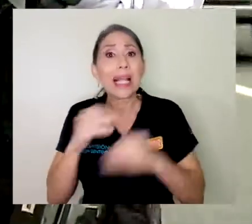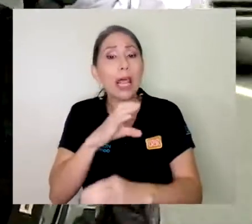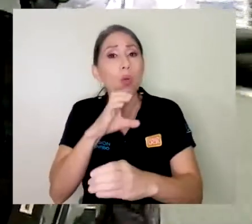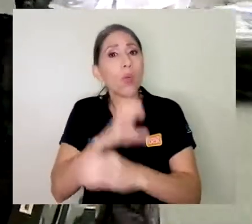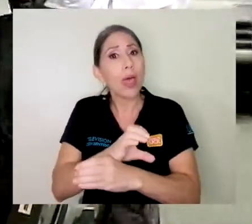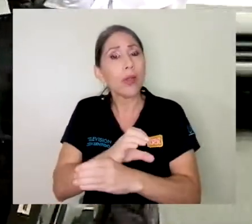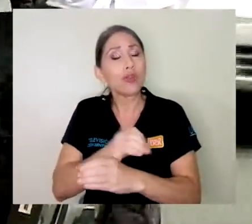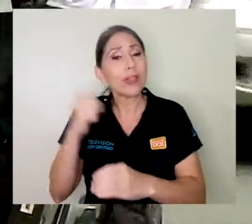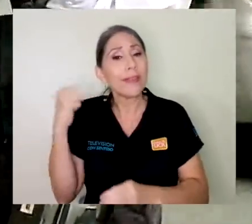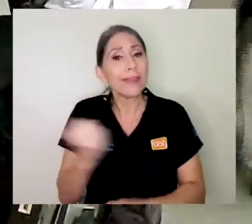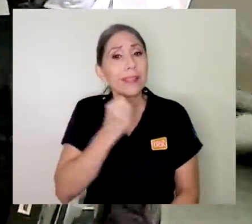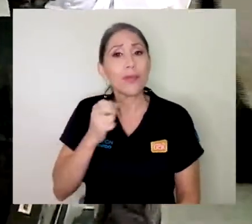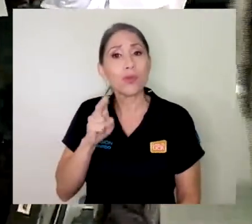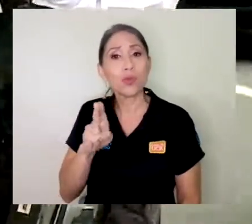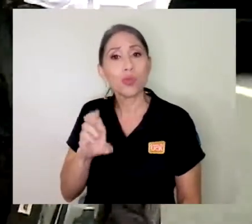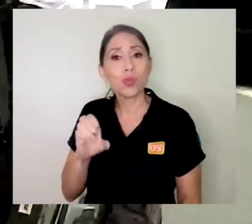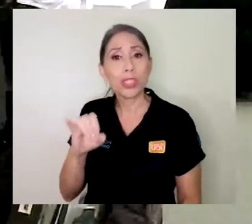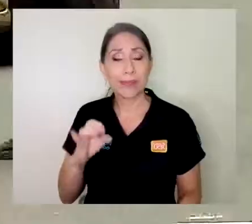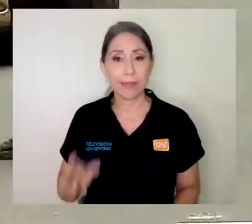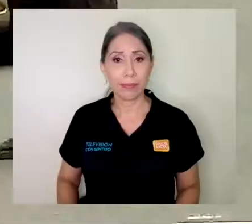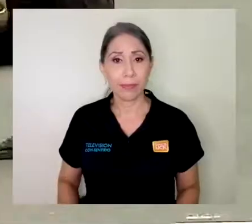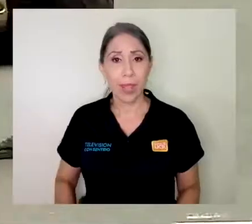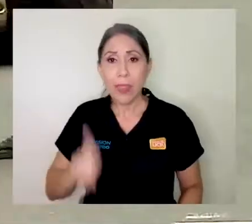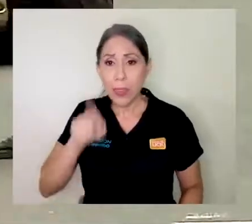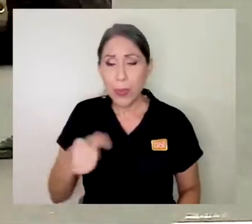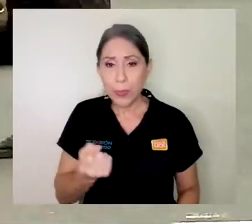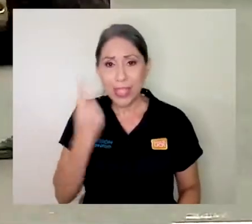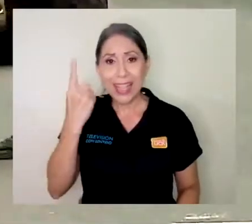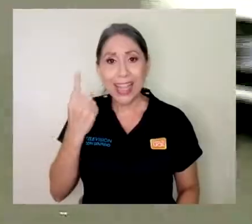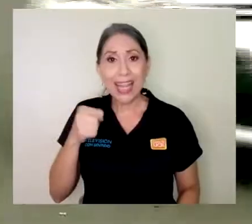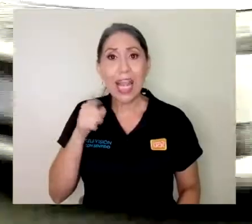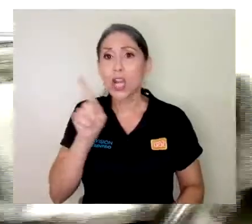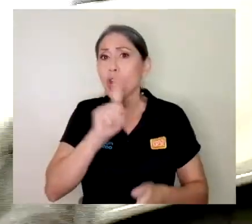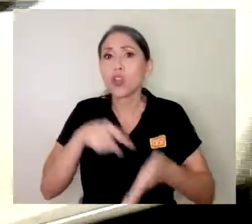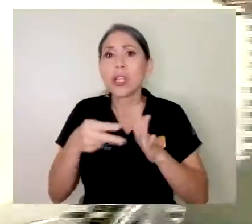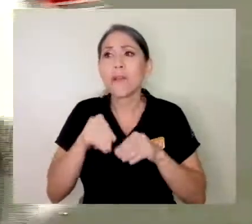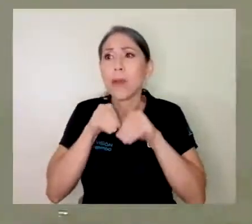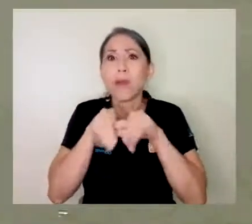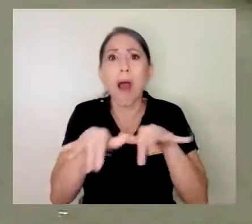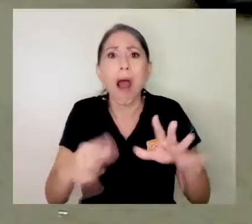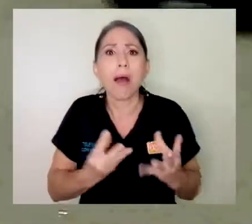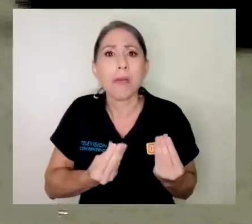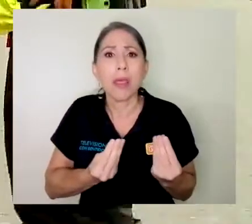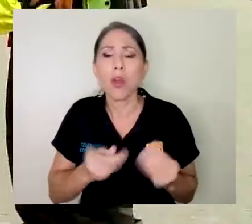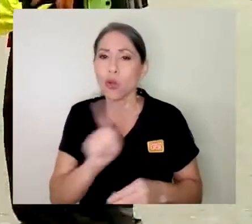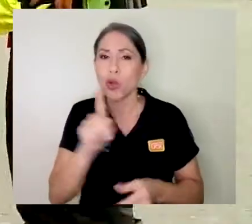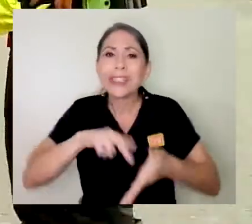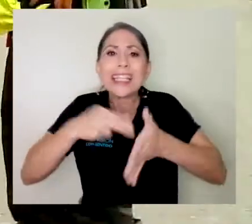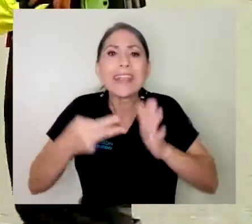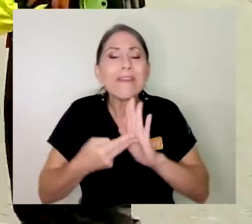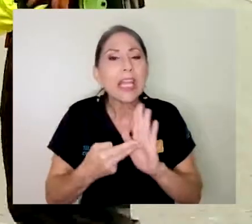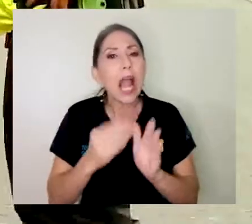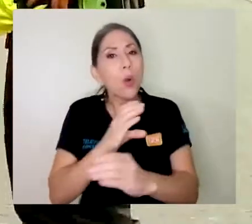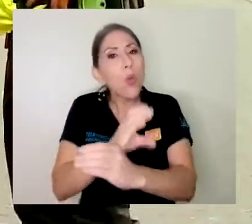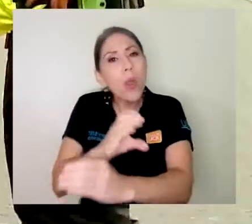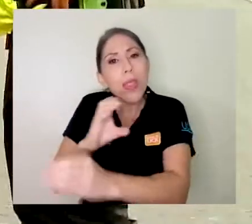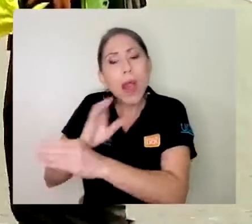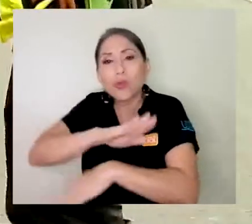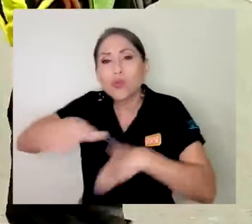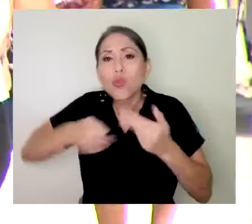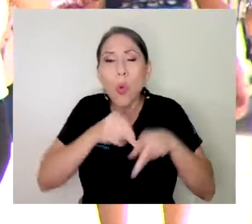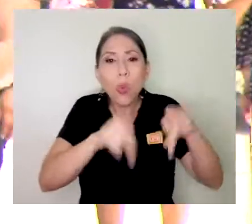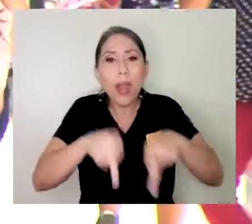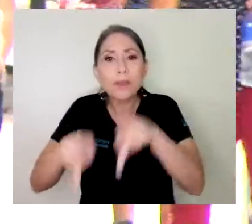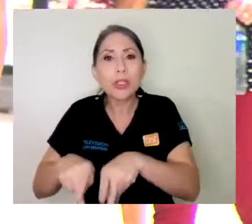Yo creo que tenemos que entender que esto no es un asunto de meter miedo, no es un asunto de imponer medidas, es un asunto de cuidarnos